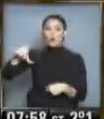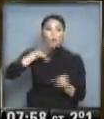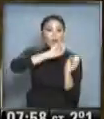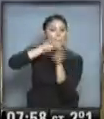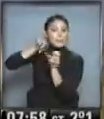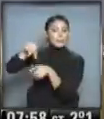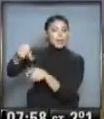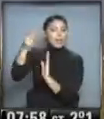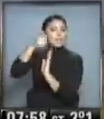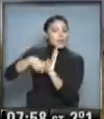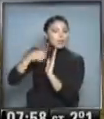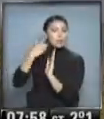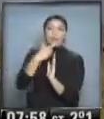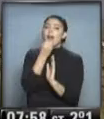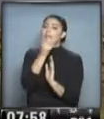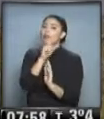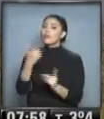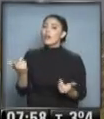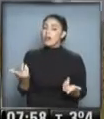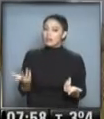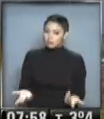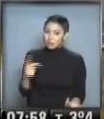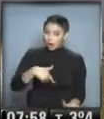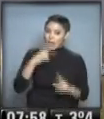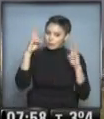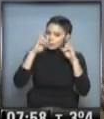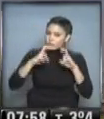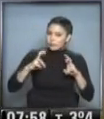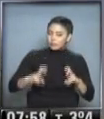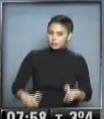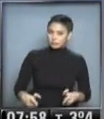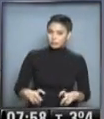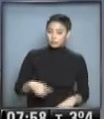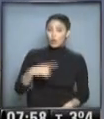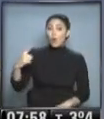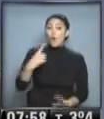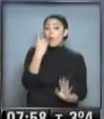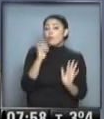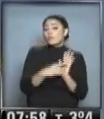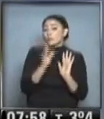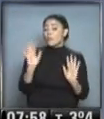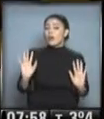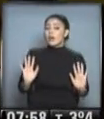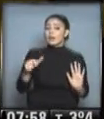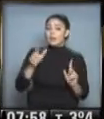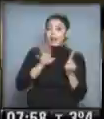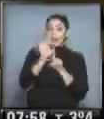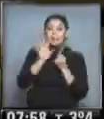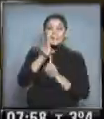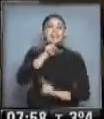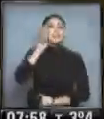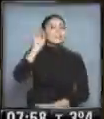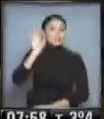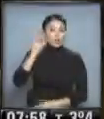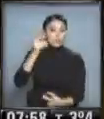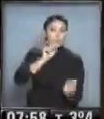no se hicieron facturas no se declararon eso es lo que se va a investigar ahora una de las posibilidades es que ese trigo haya sido